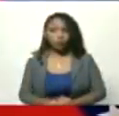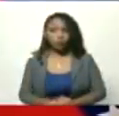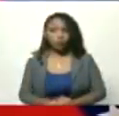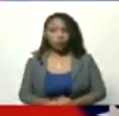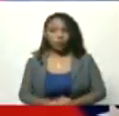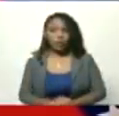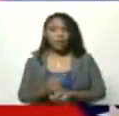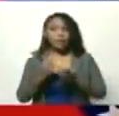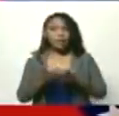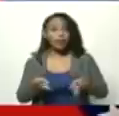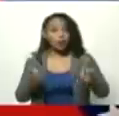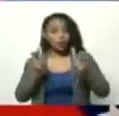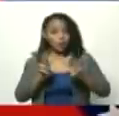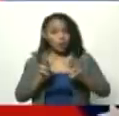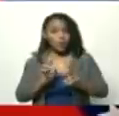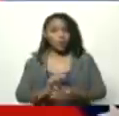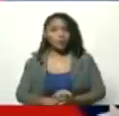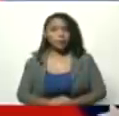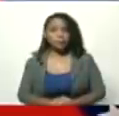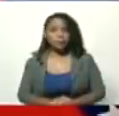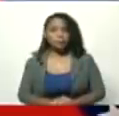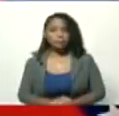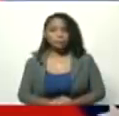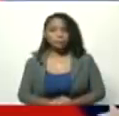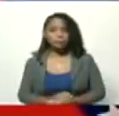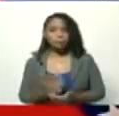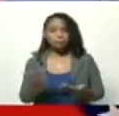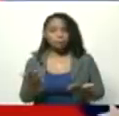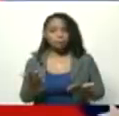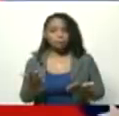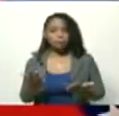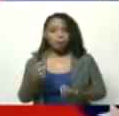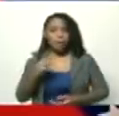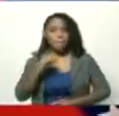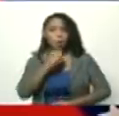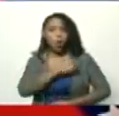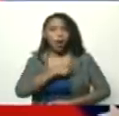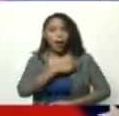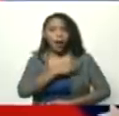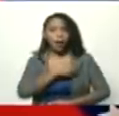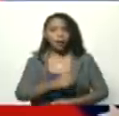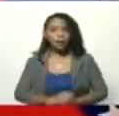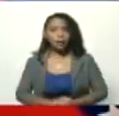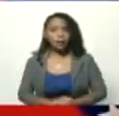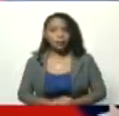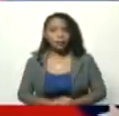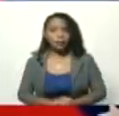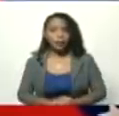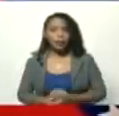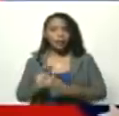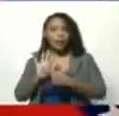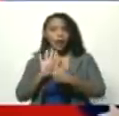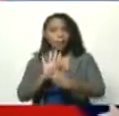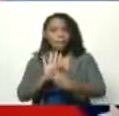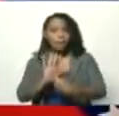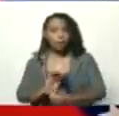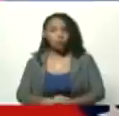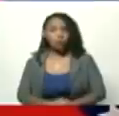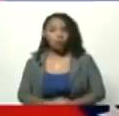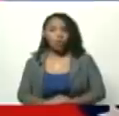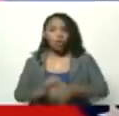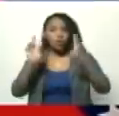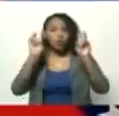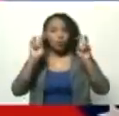de valores, de morales, de ejemplos, de una